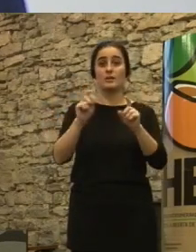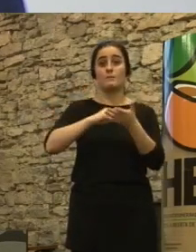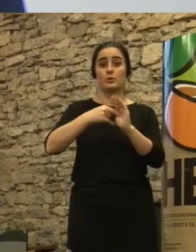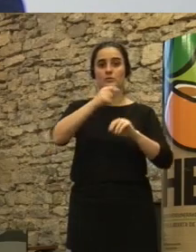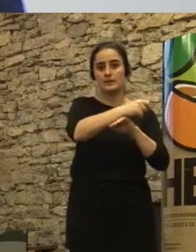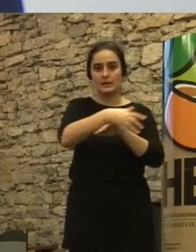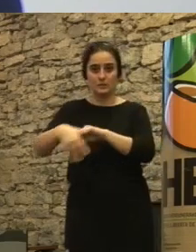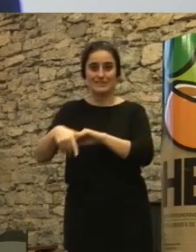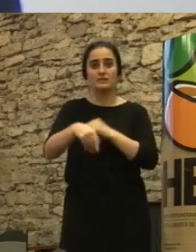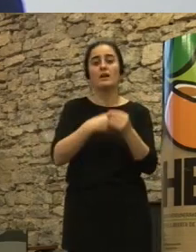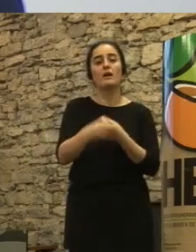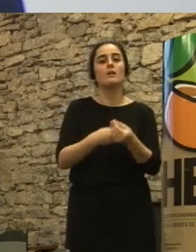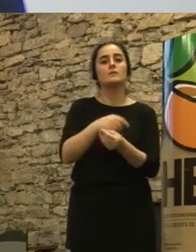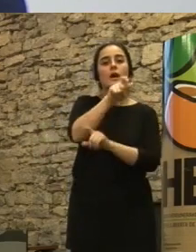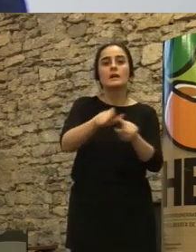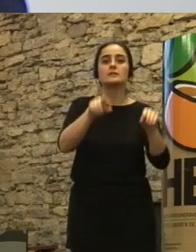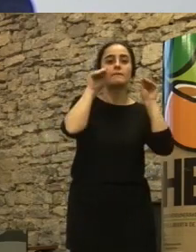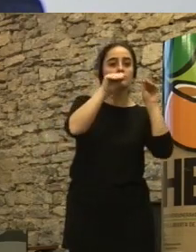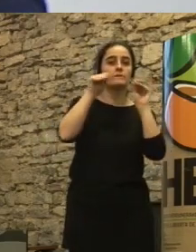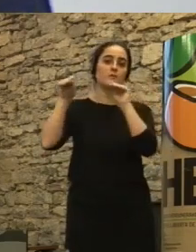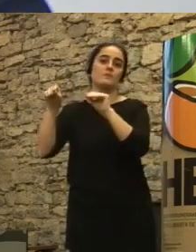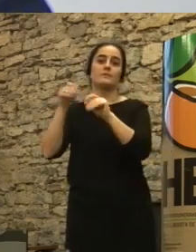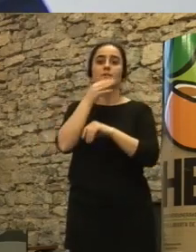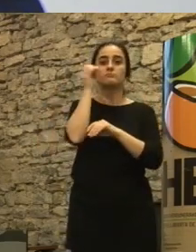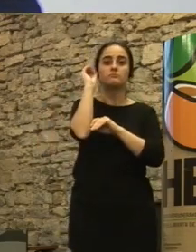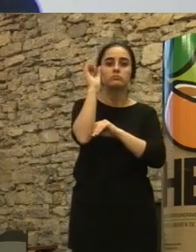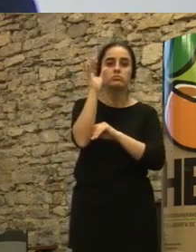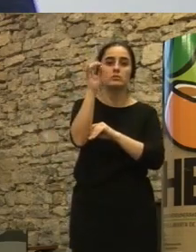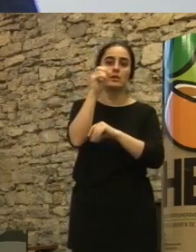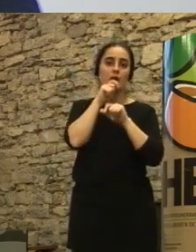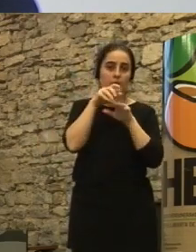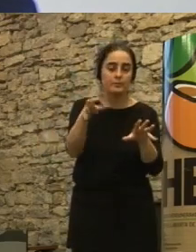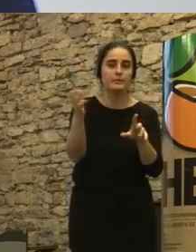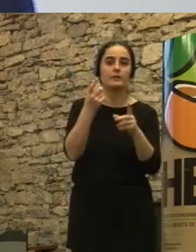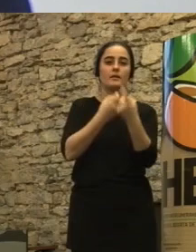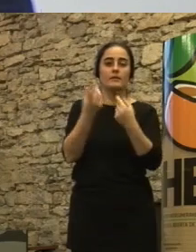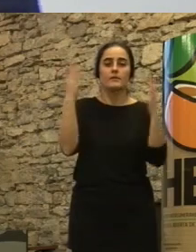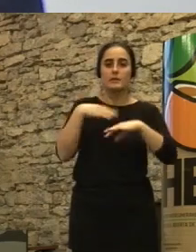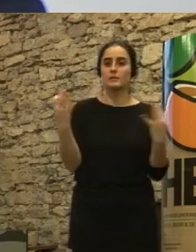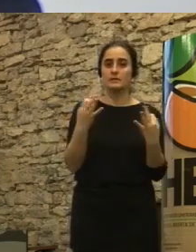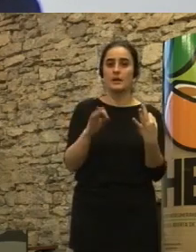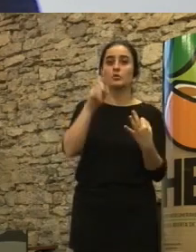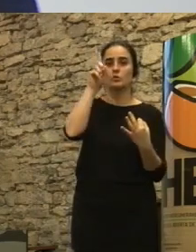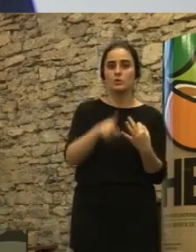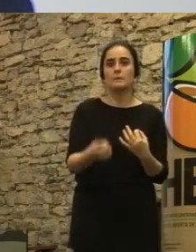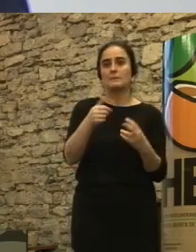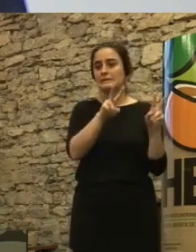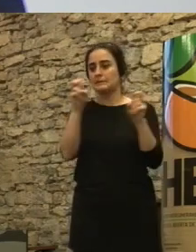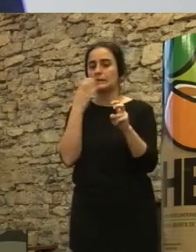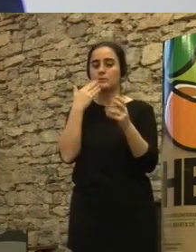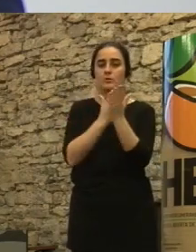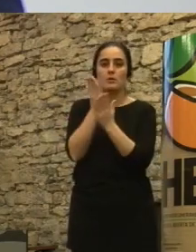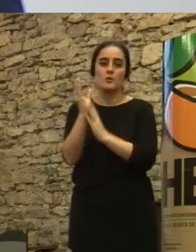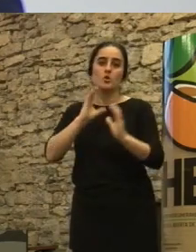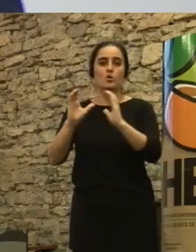gente explicando desde charlas divulgativas de qué es la desinformación hasta cuestiones más temáticas como formar a medios de comunicación o, por ejemplo,